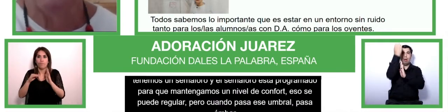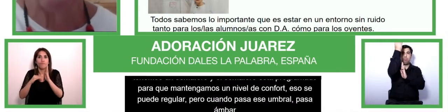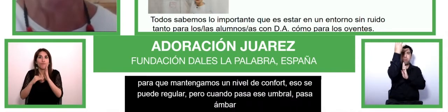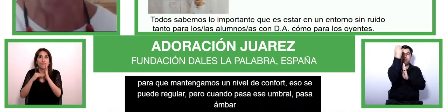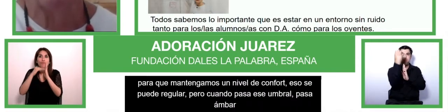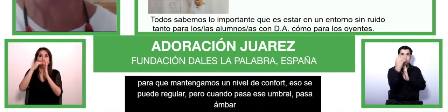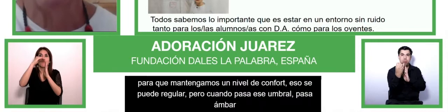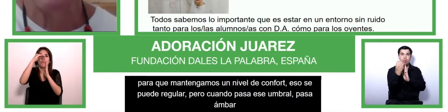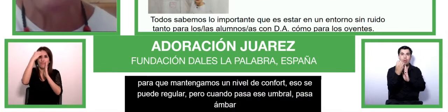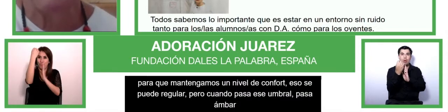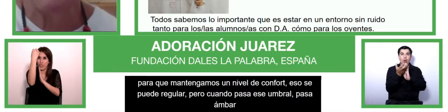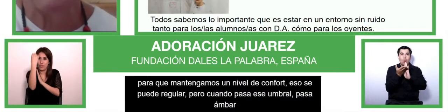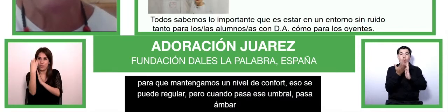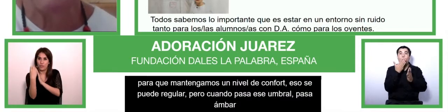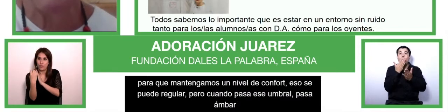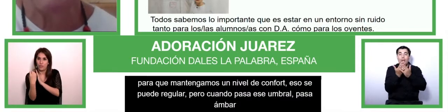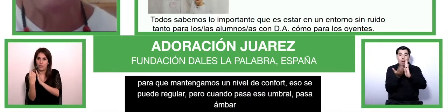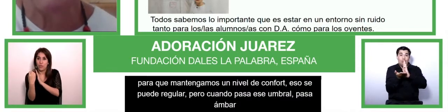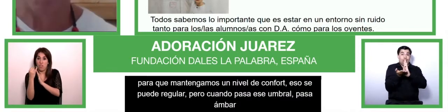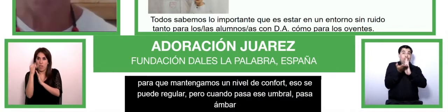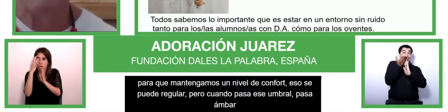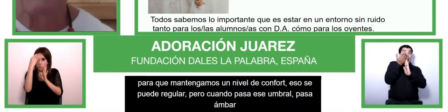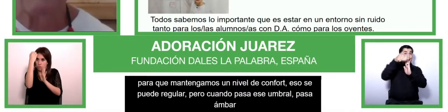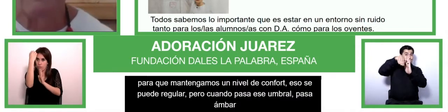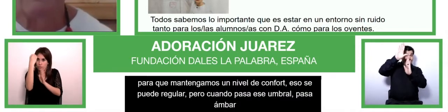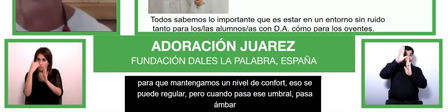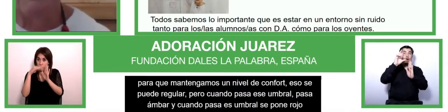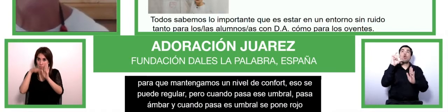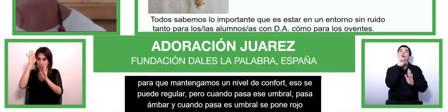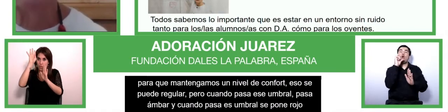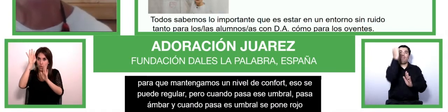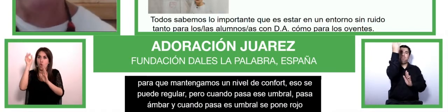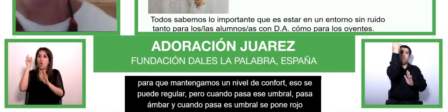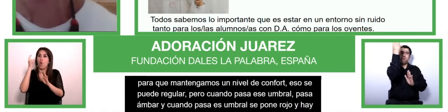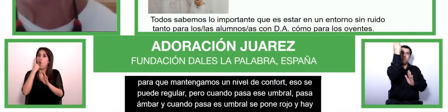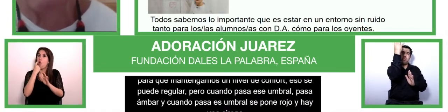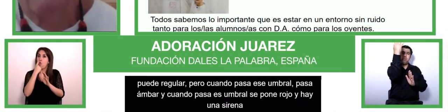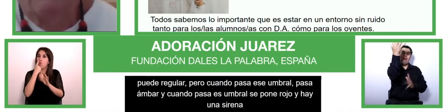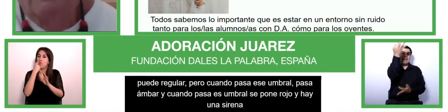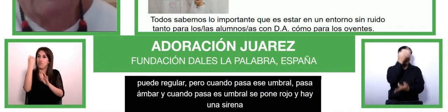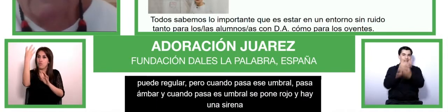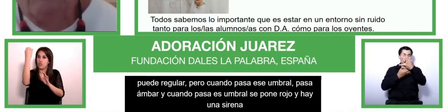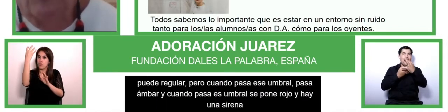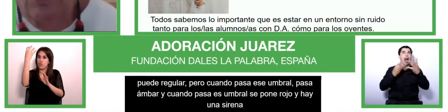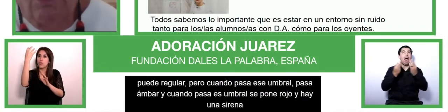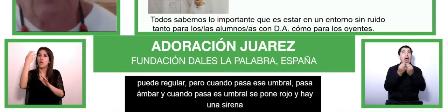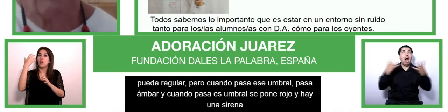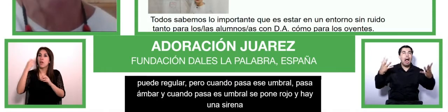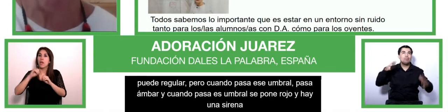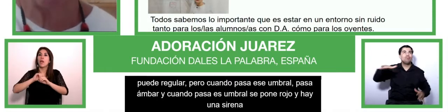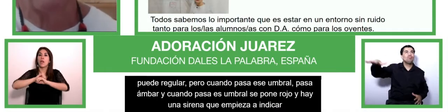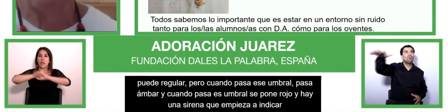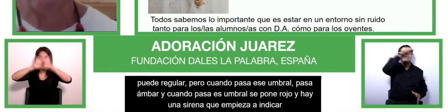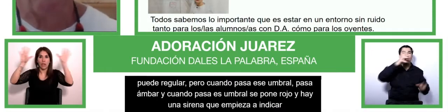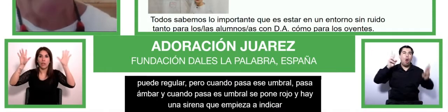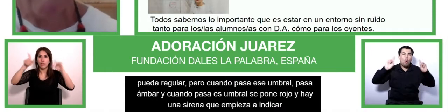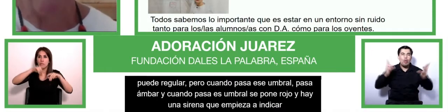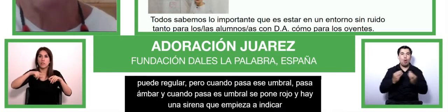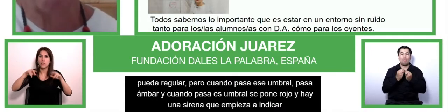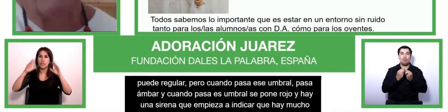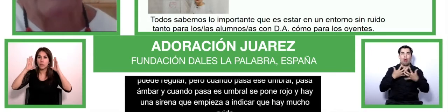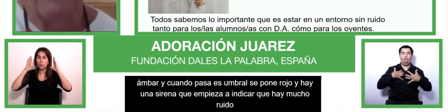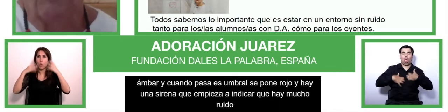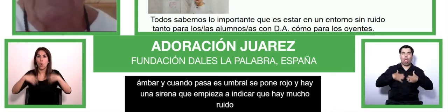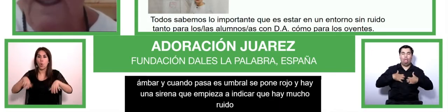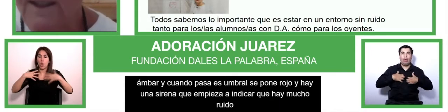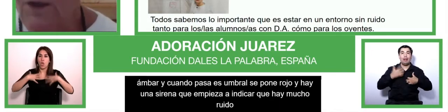se pone en rojo y hay una sirena que empieza a indicar que hay mucho ruido y por lo tanto hace